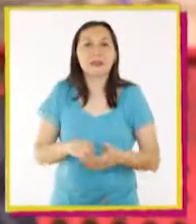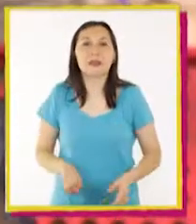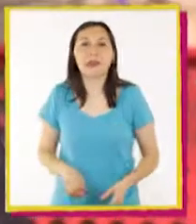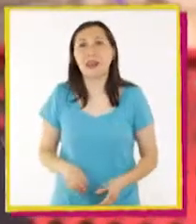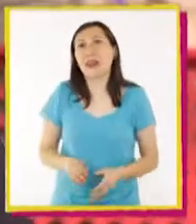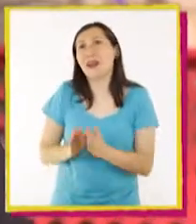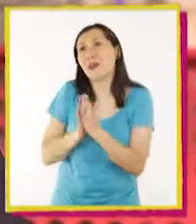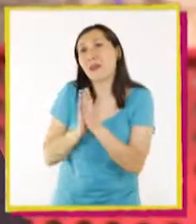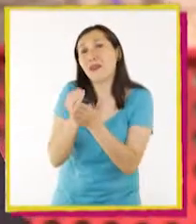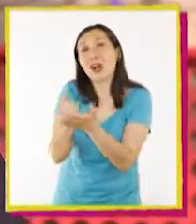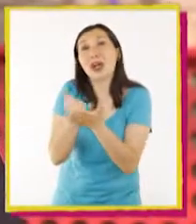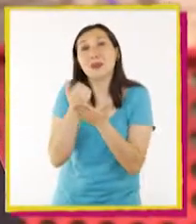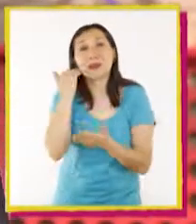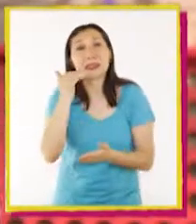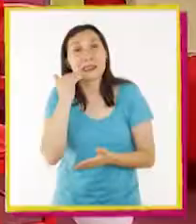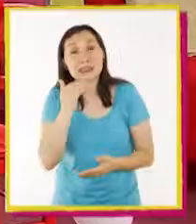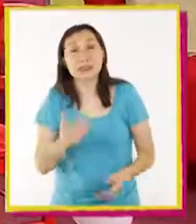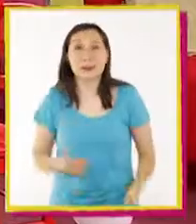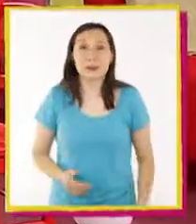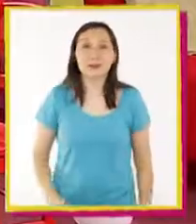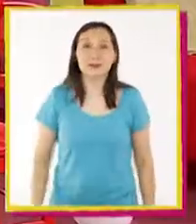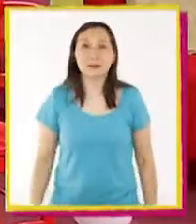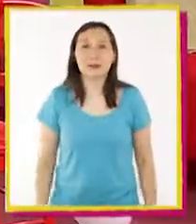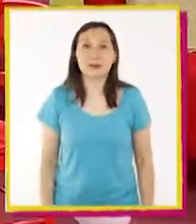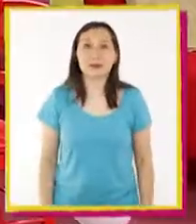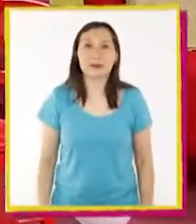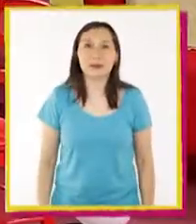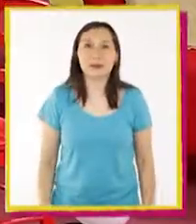¡Abuela! ¡Oh, niños, ayuda, por favor!